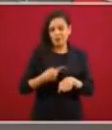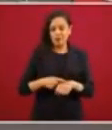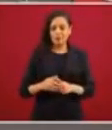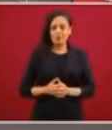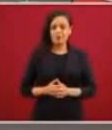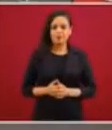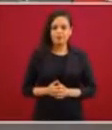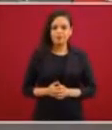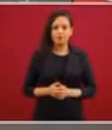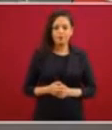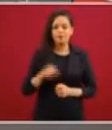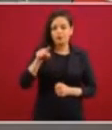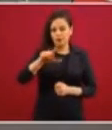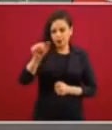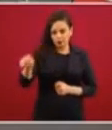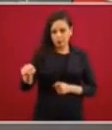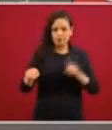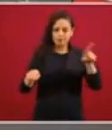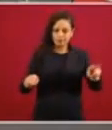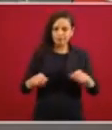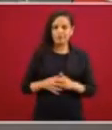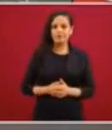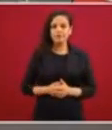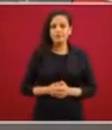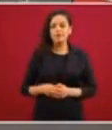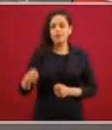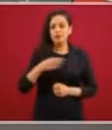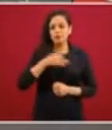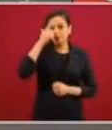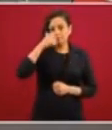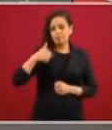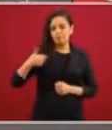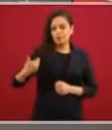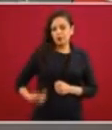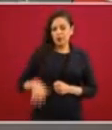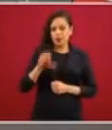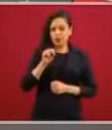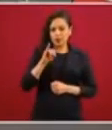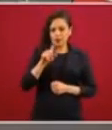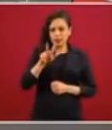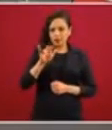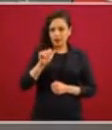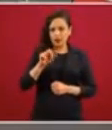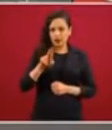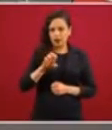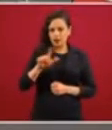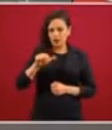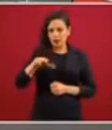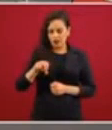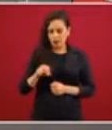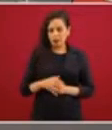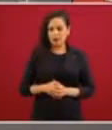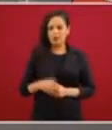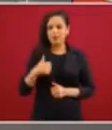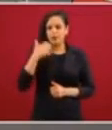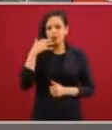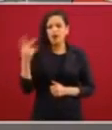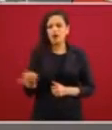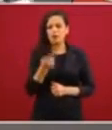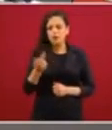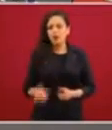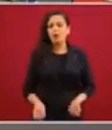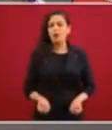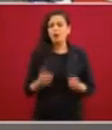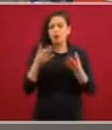acá. Buenas noches, subsecretario. Silvia Arellano, de Milenio. Dos cuestiones. Preguntarle primero si tendrá esta cifra de